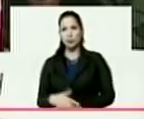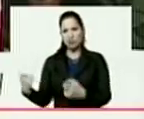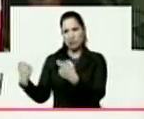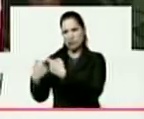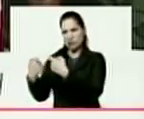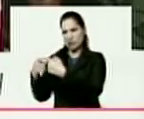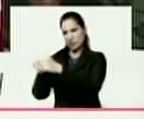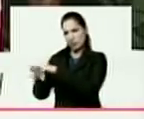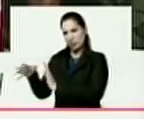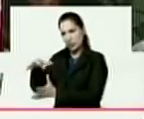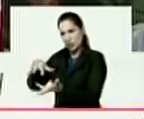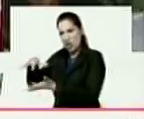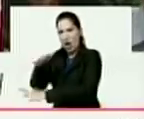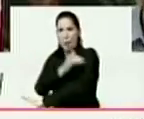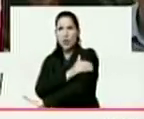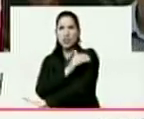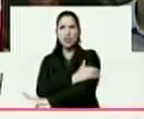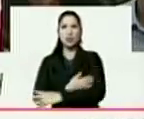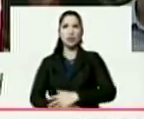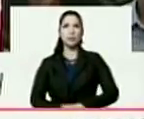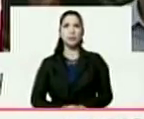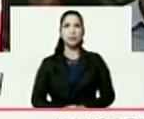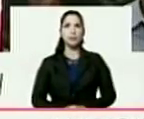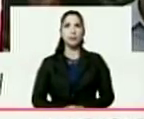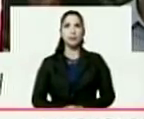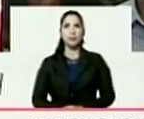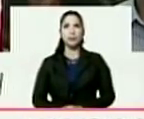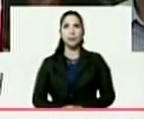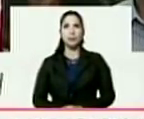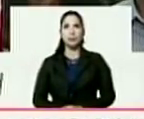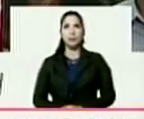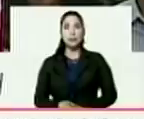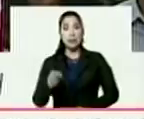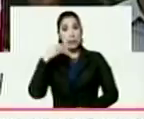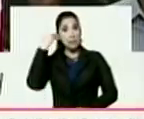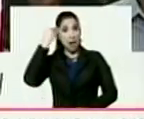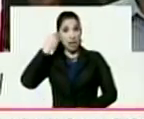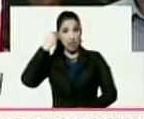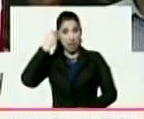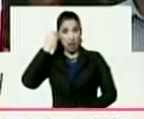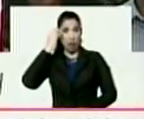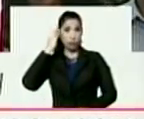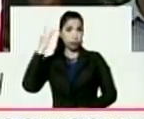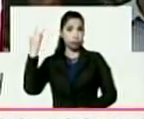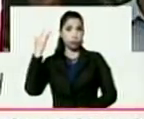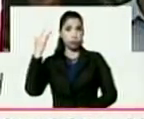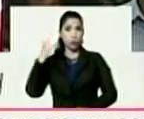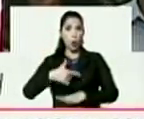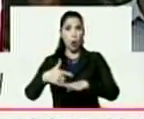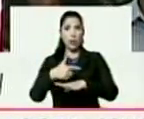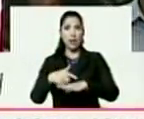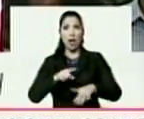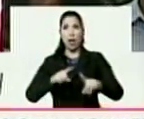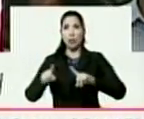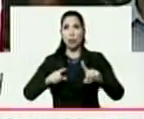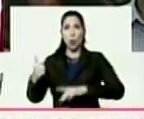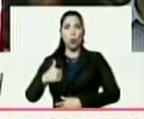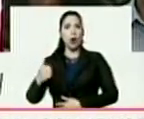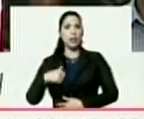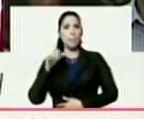ellos se pelean entre imagino los gobernando venezuela o gobernando o ganando cualquier país del